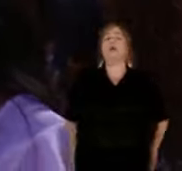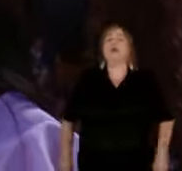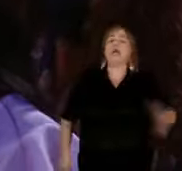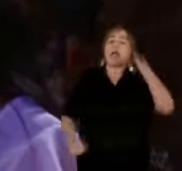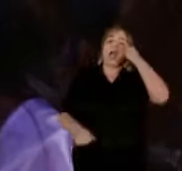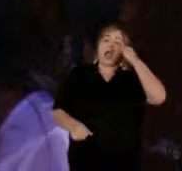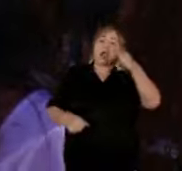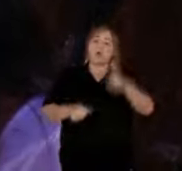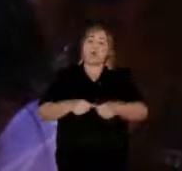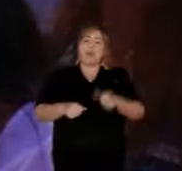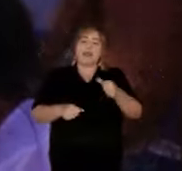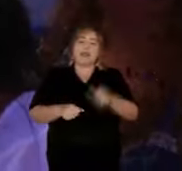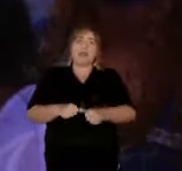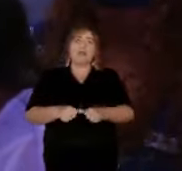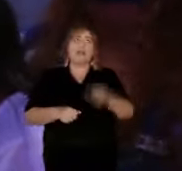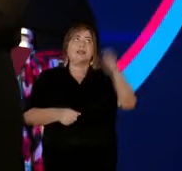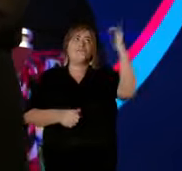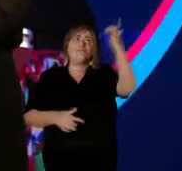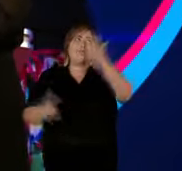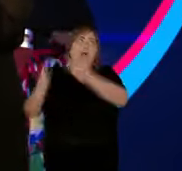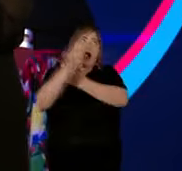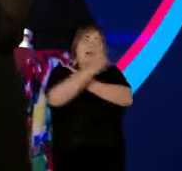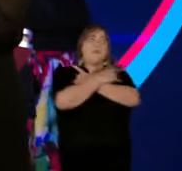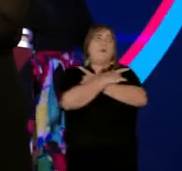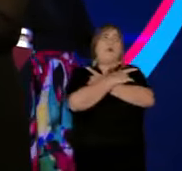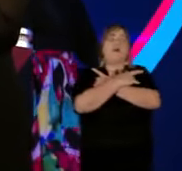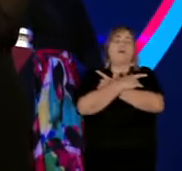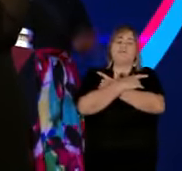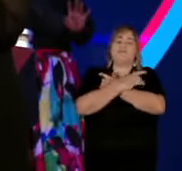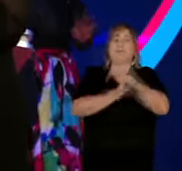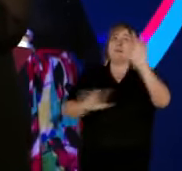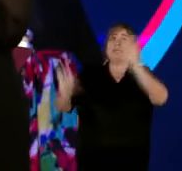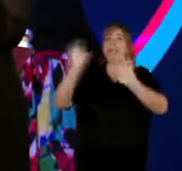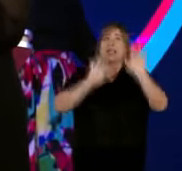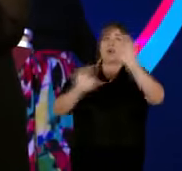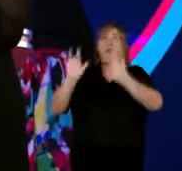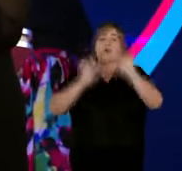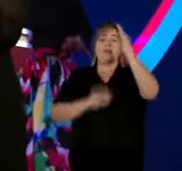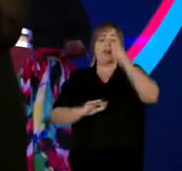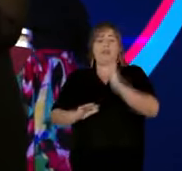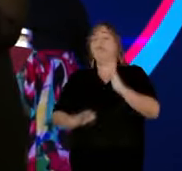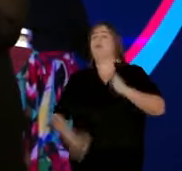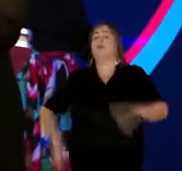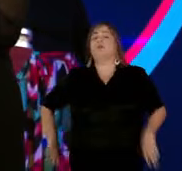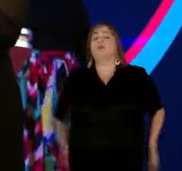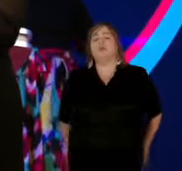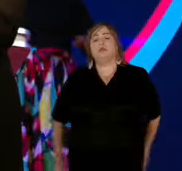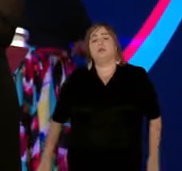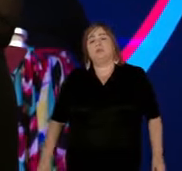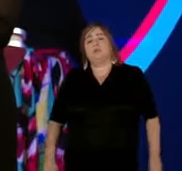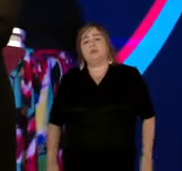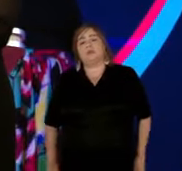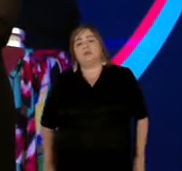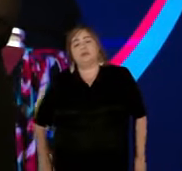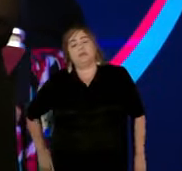acuérdate de la compasión, del amor de Dios para ti. Oh,